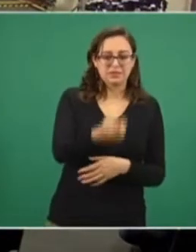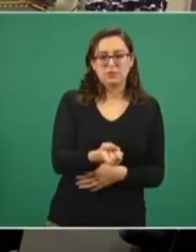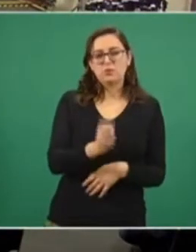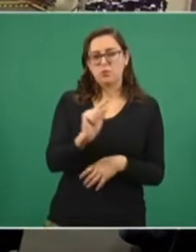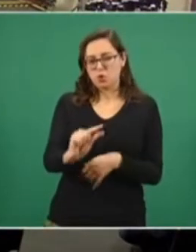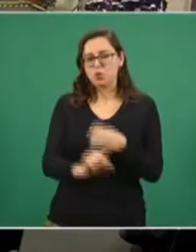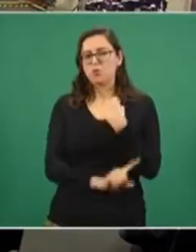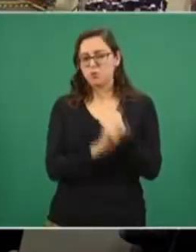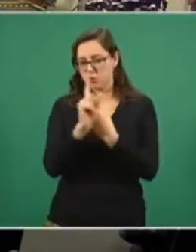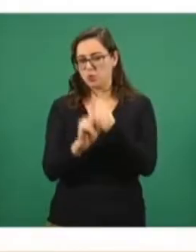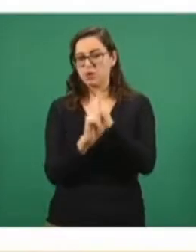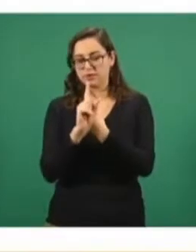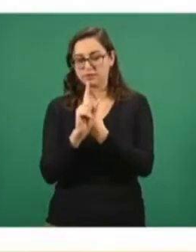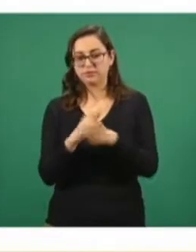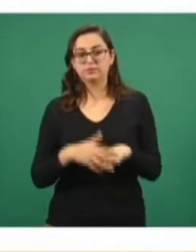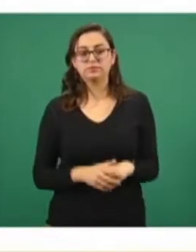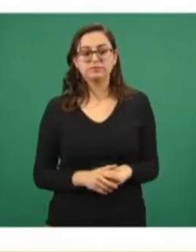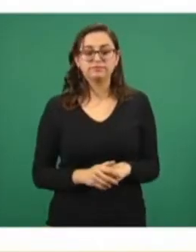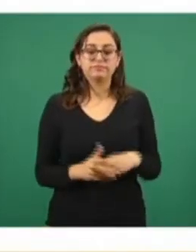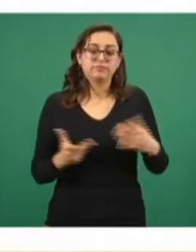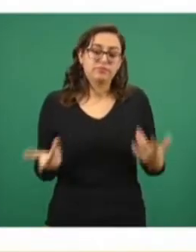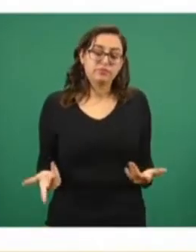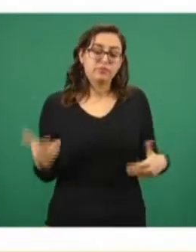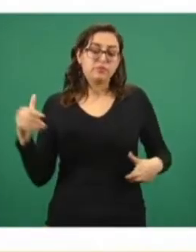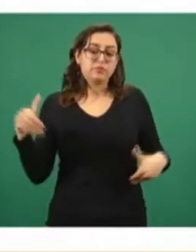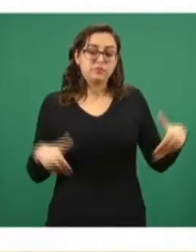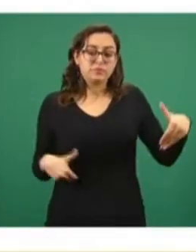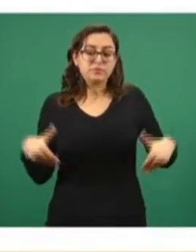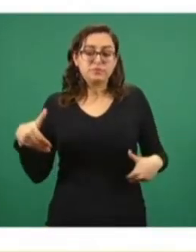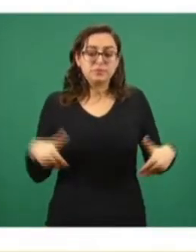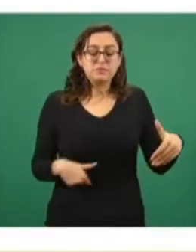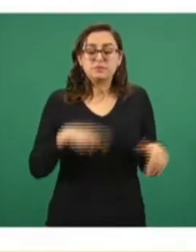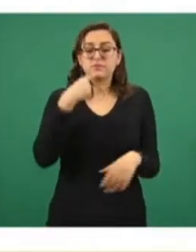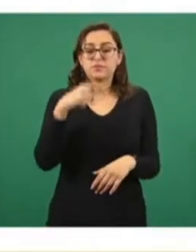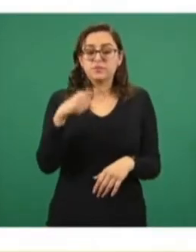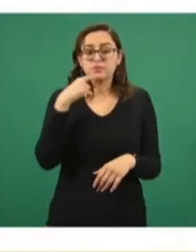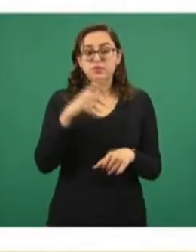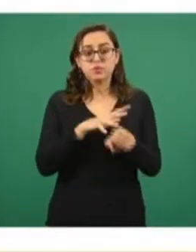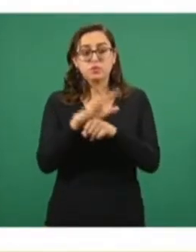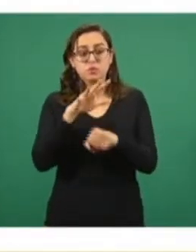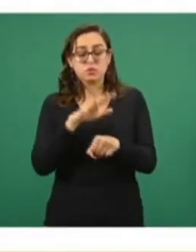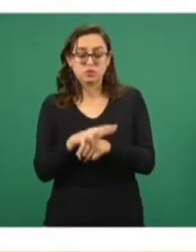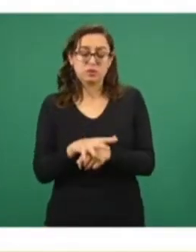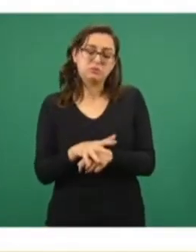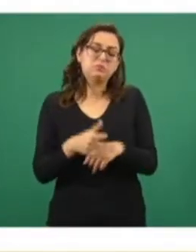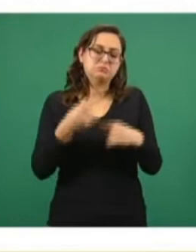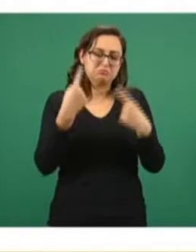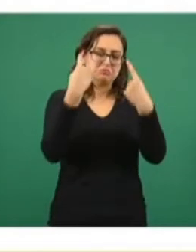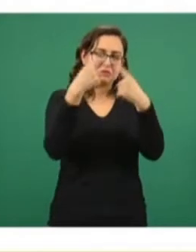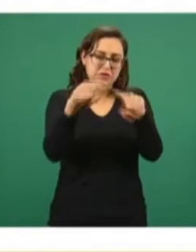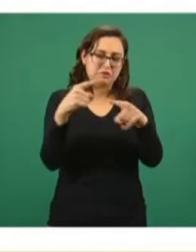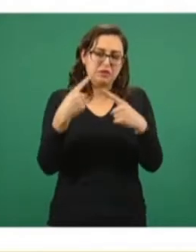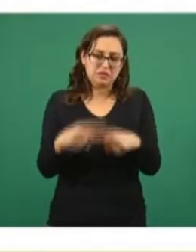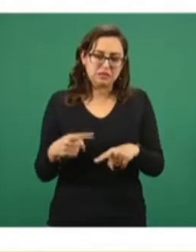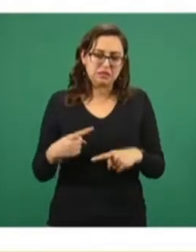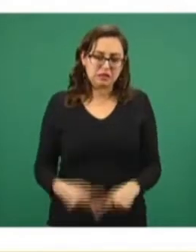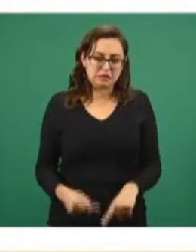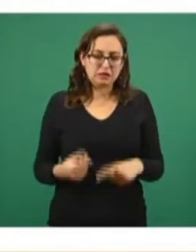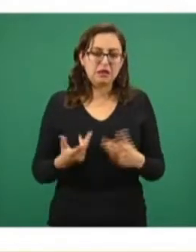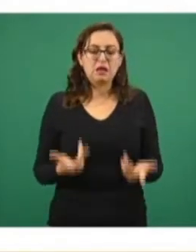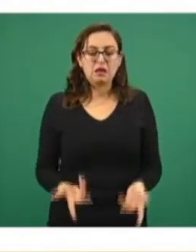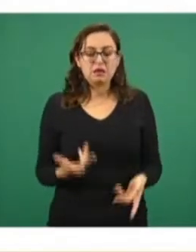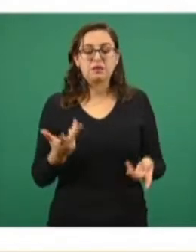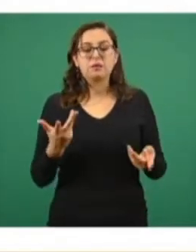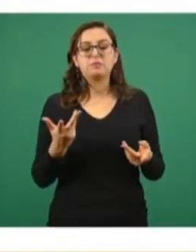Las inconformidades se pueden clasificar en otros planteamientos no relacionados con el bono COVID. Los trabajadores que